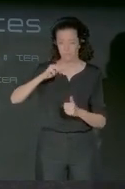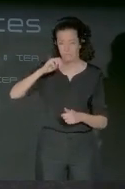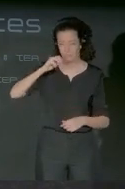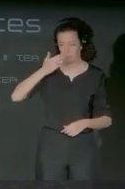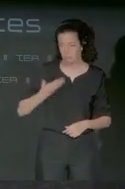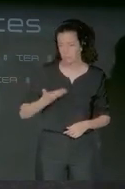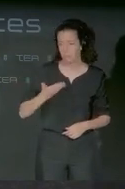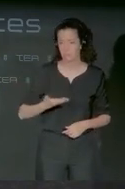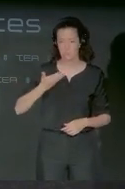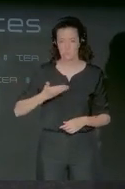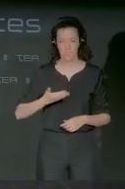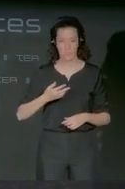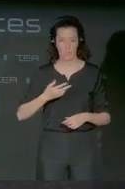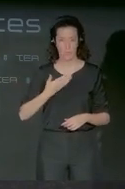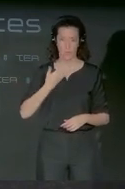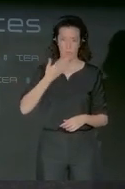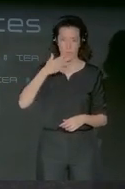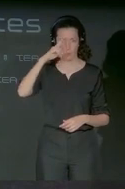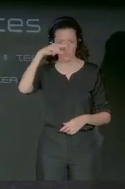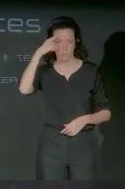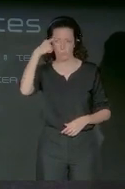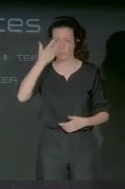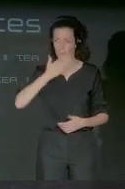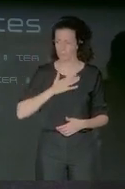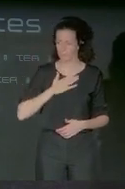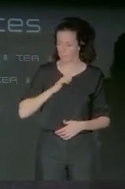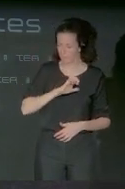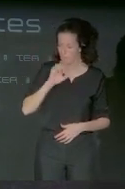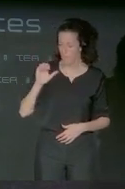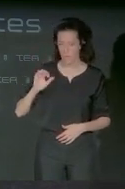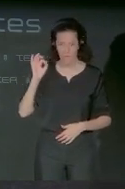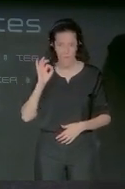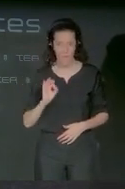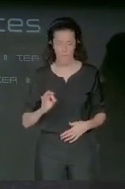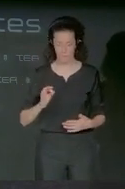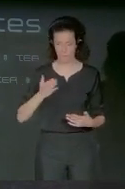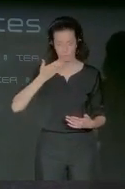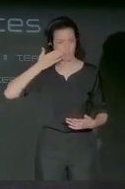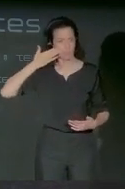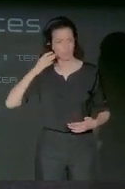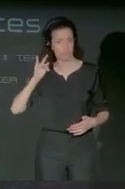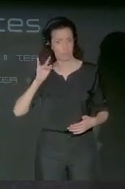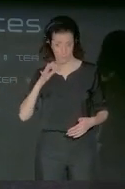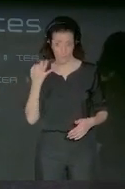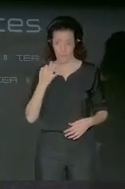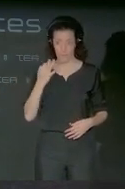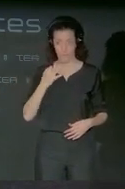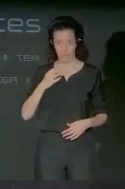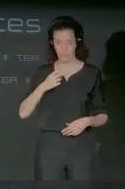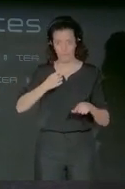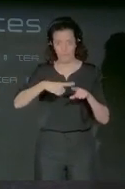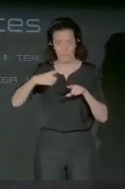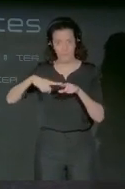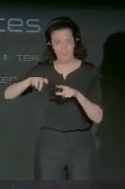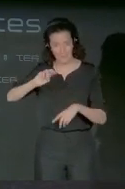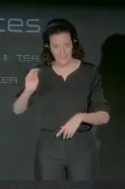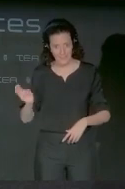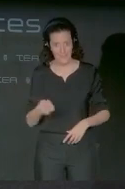son patrimonio europeo y es fundamental favorecer esa diversidad también. Entonces,